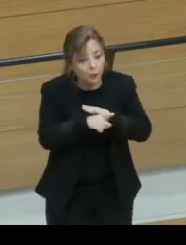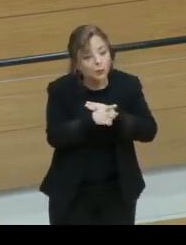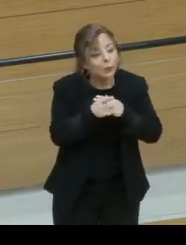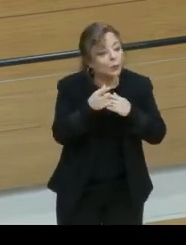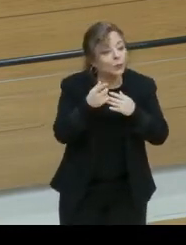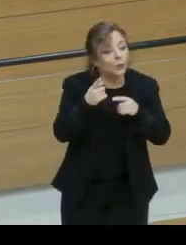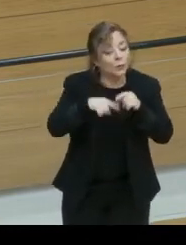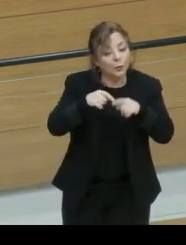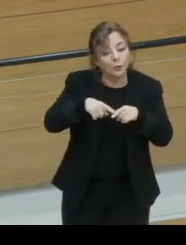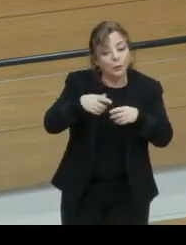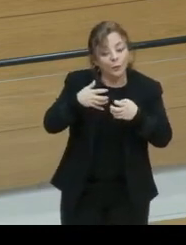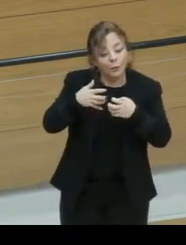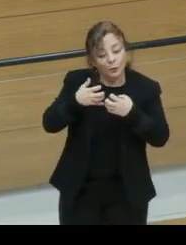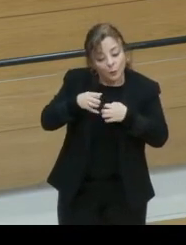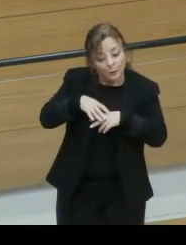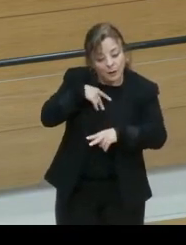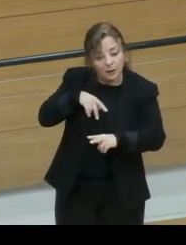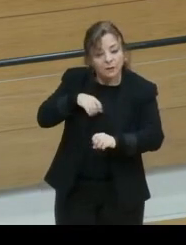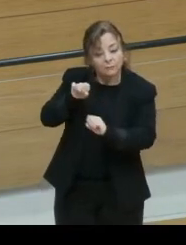mecanismos para protegernos.